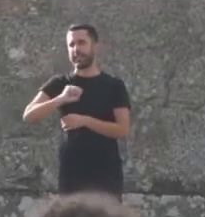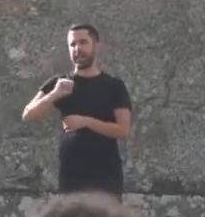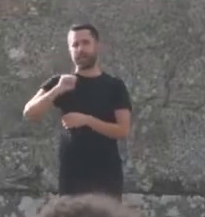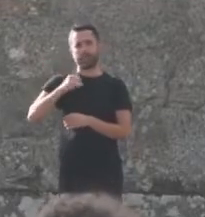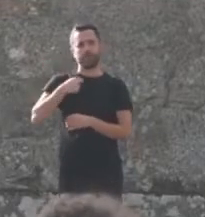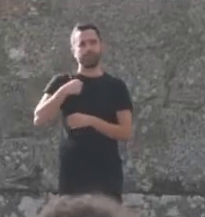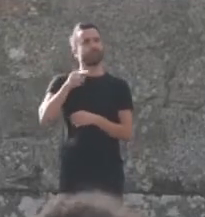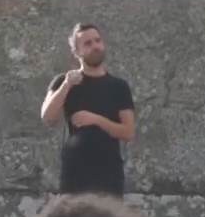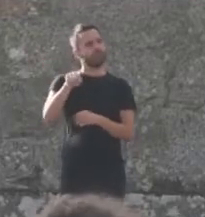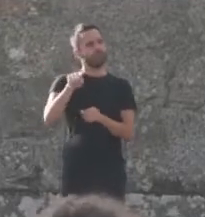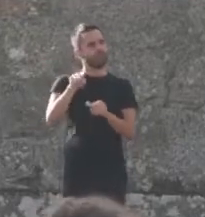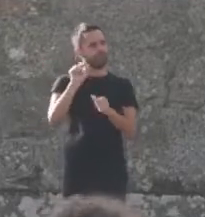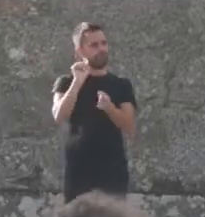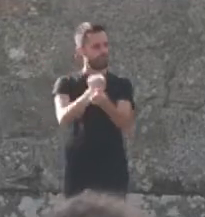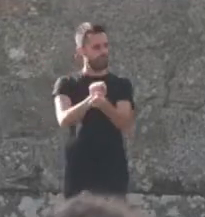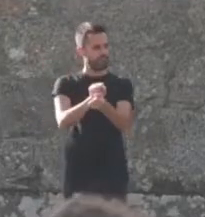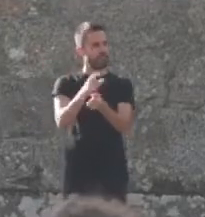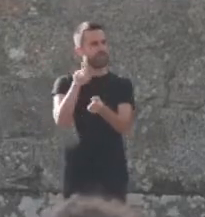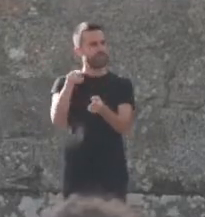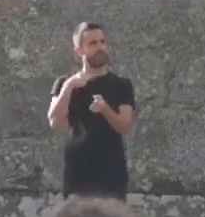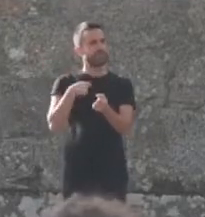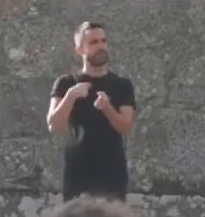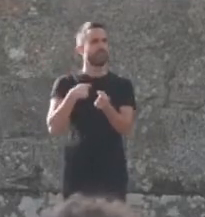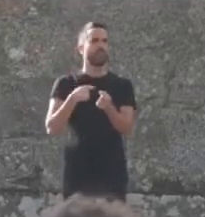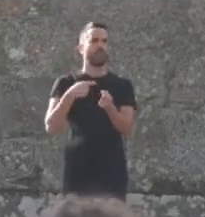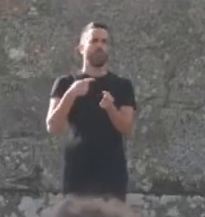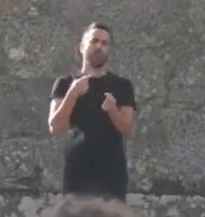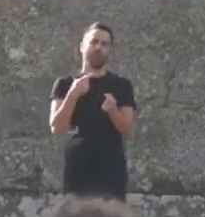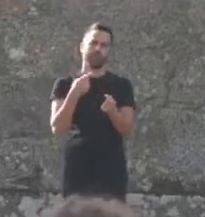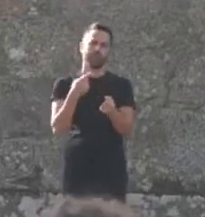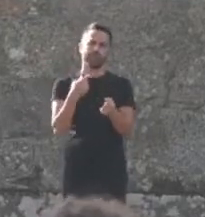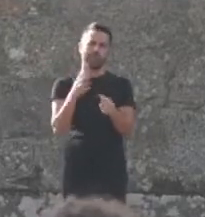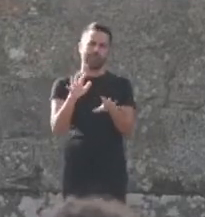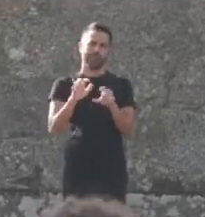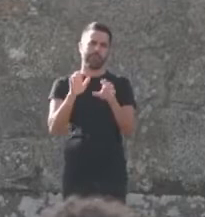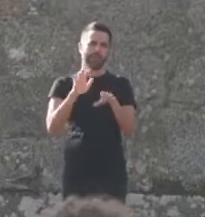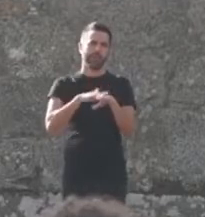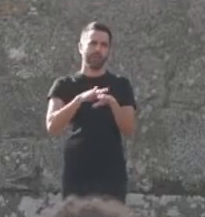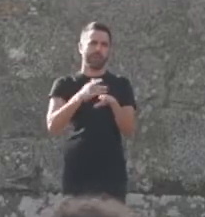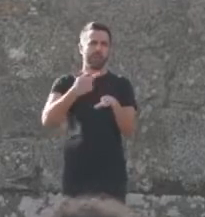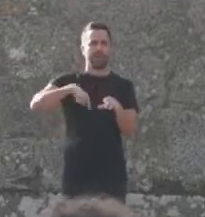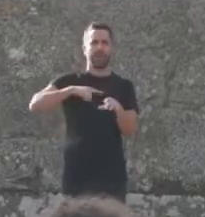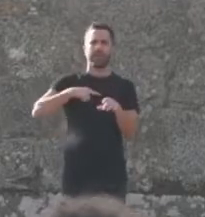as causas e as loitas que temos, tamén a da querela Arxentina.